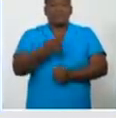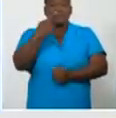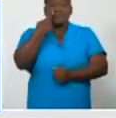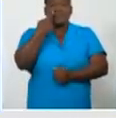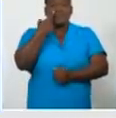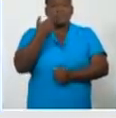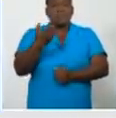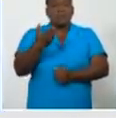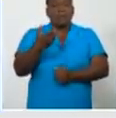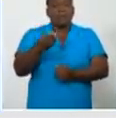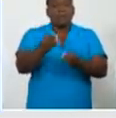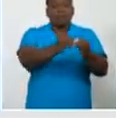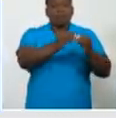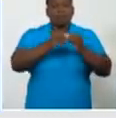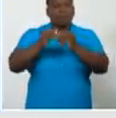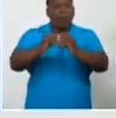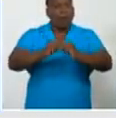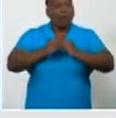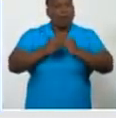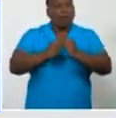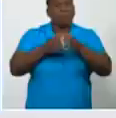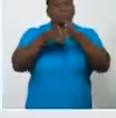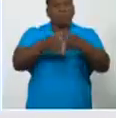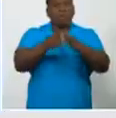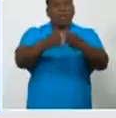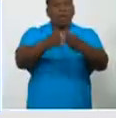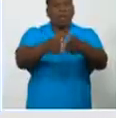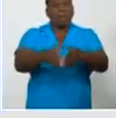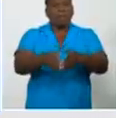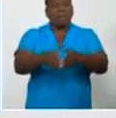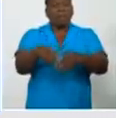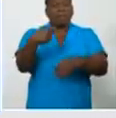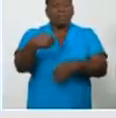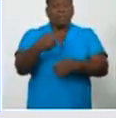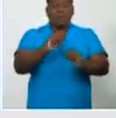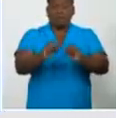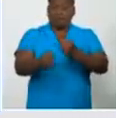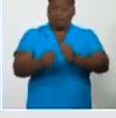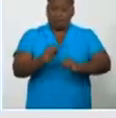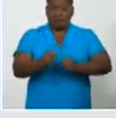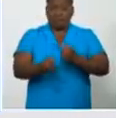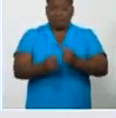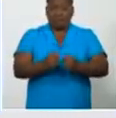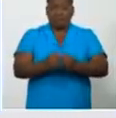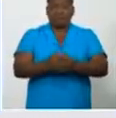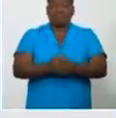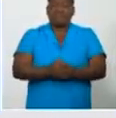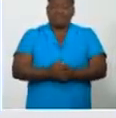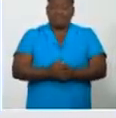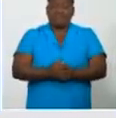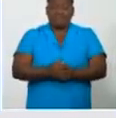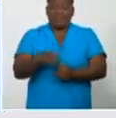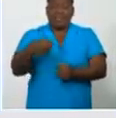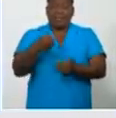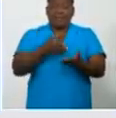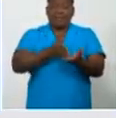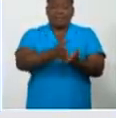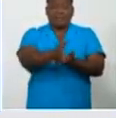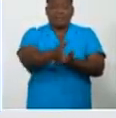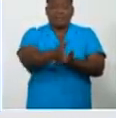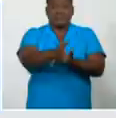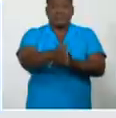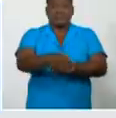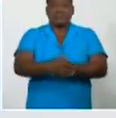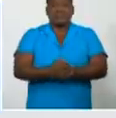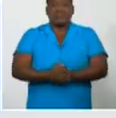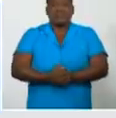fuerte transmisión que están trabajando para controlar, pero que todavía tienen que seguir arreciando todavía